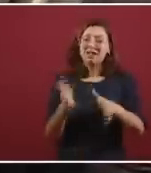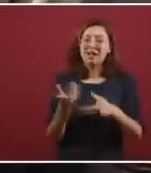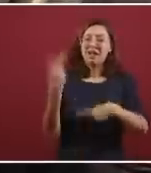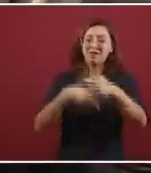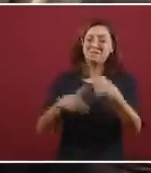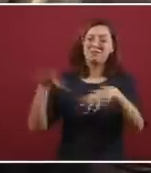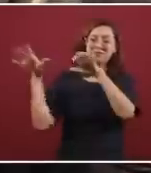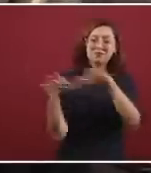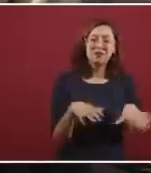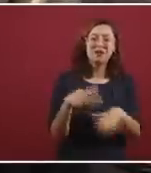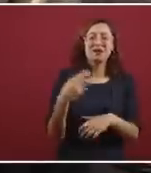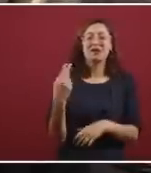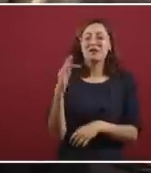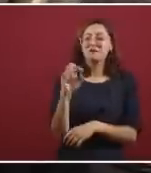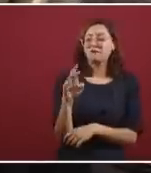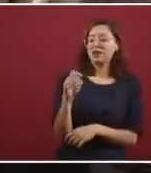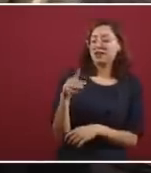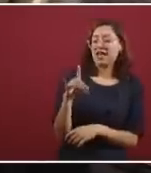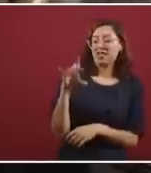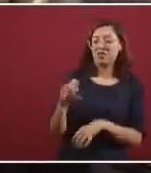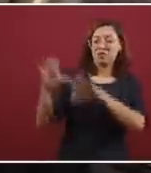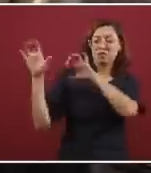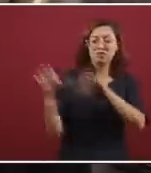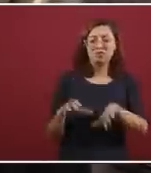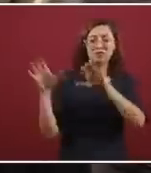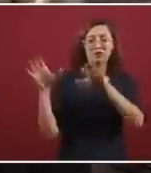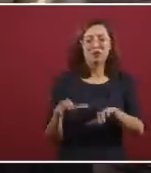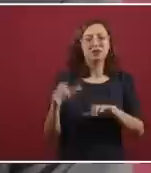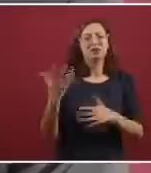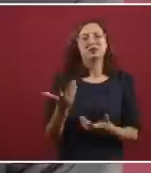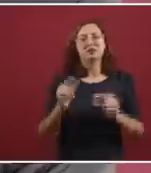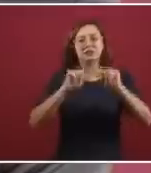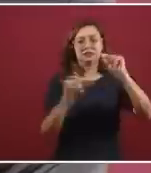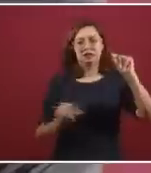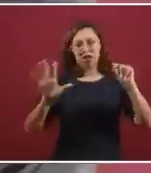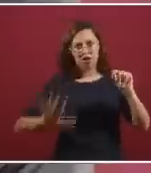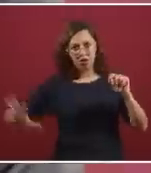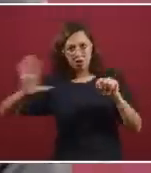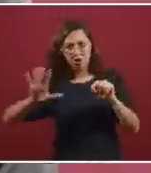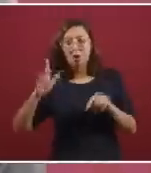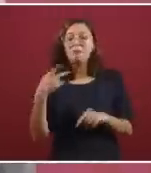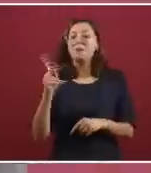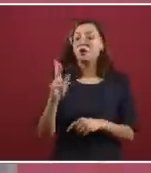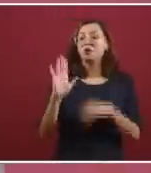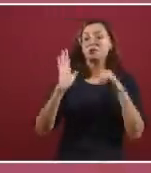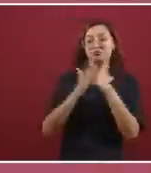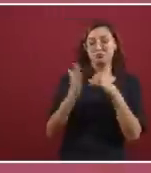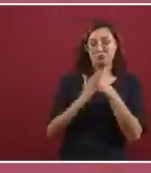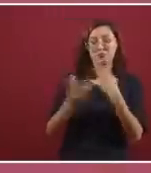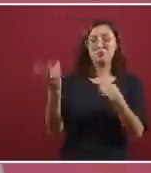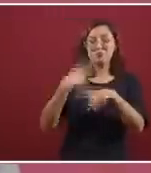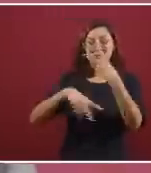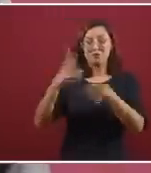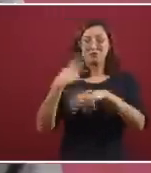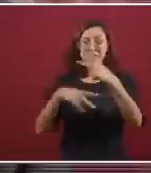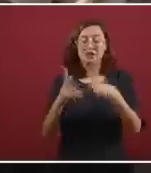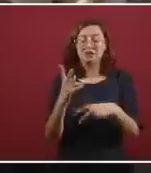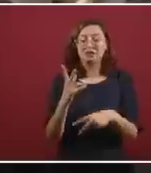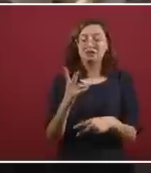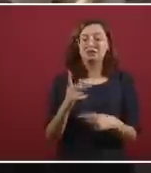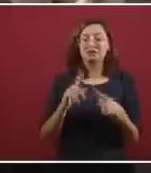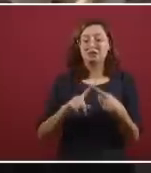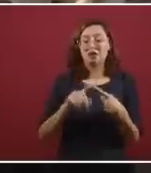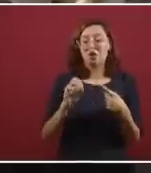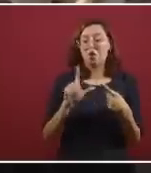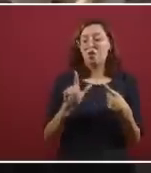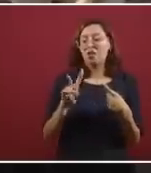se llama fernando entonces destacan el golfo es ebro qué te pasó el ebook juliette